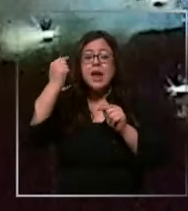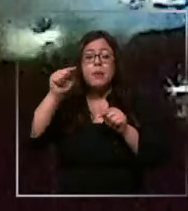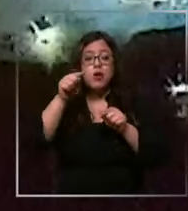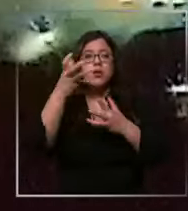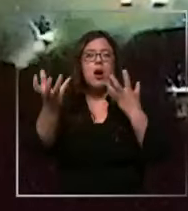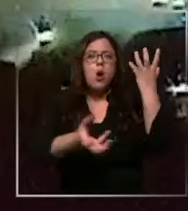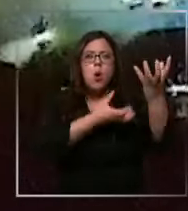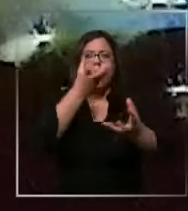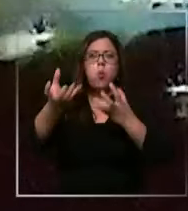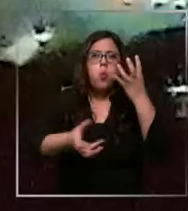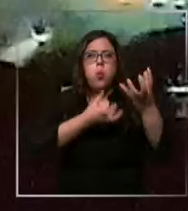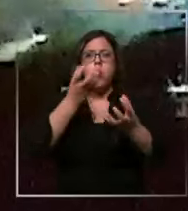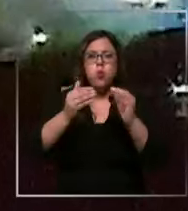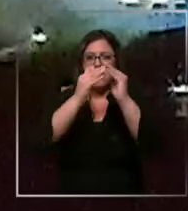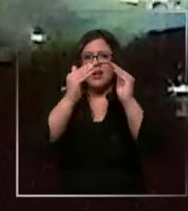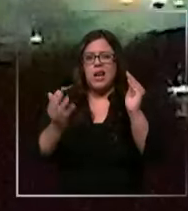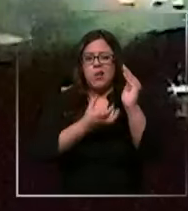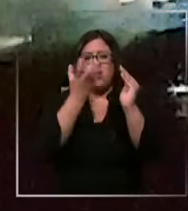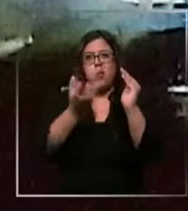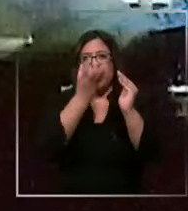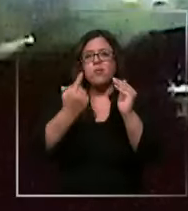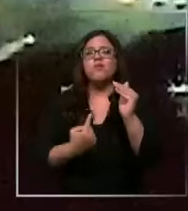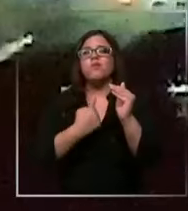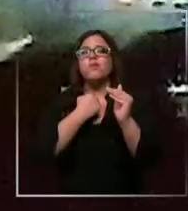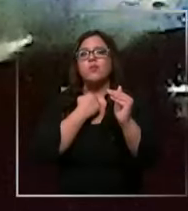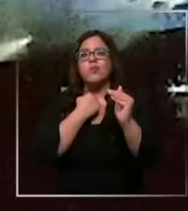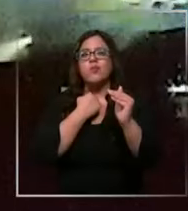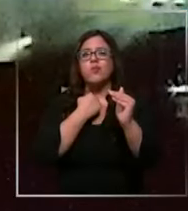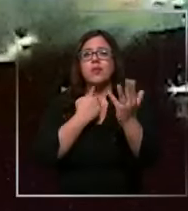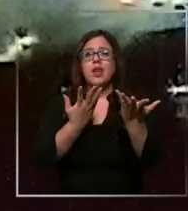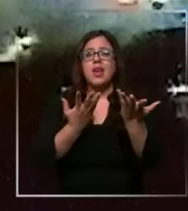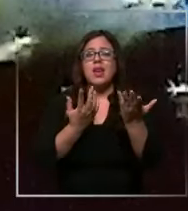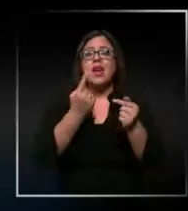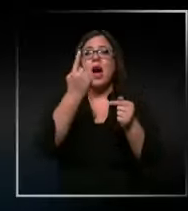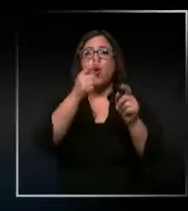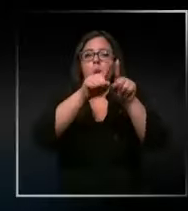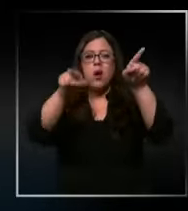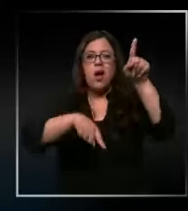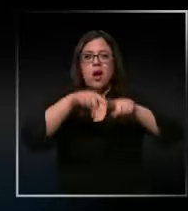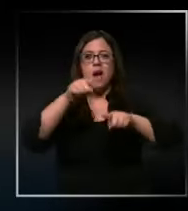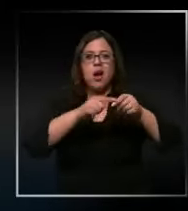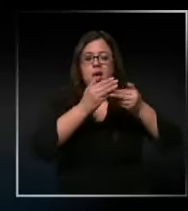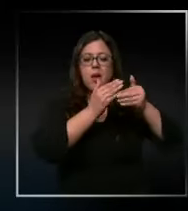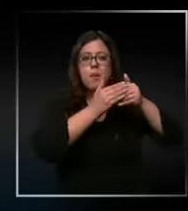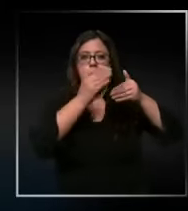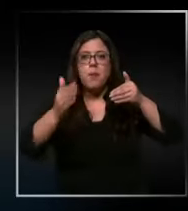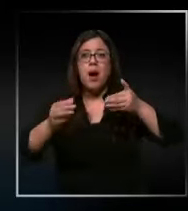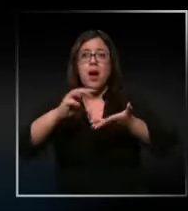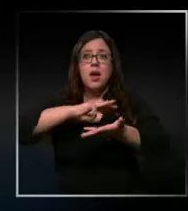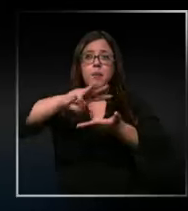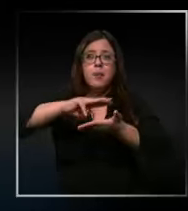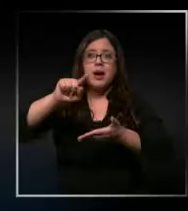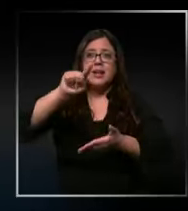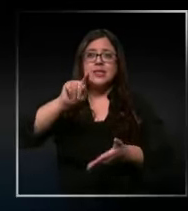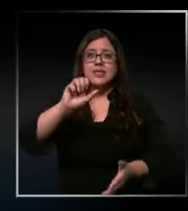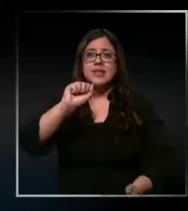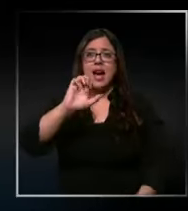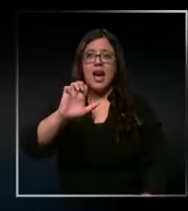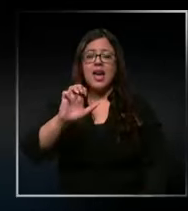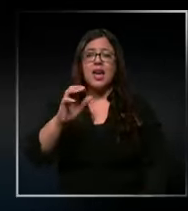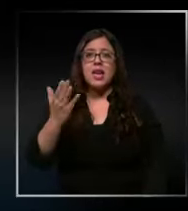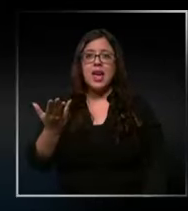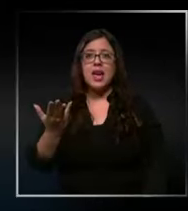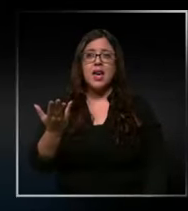siniestro consumió completamente una casa y habría afectado a cerca de una hectárea. Ante la emergencia, el Servicio Nacional de Prevención y Respuesta ante